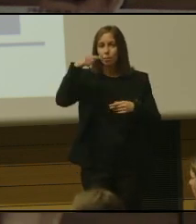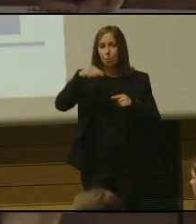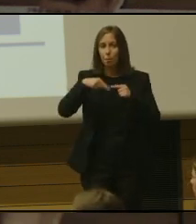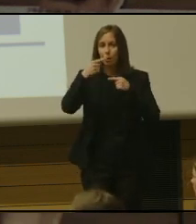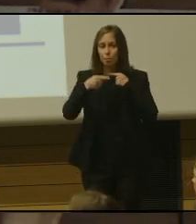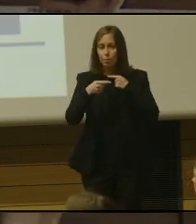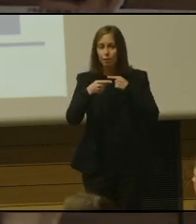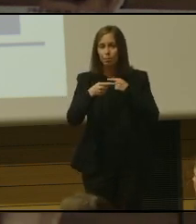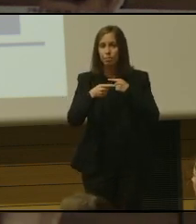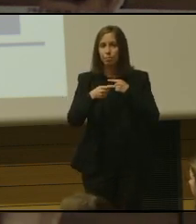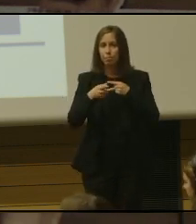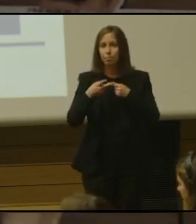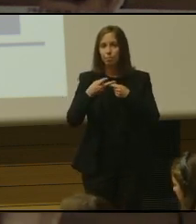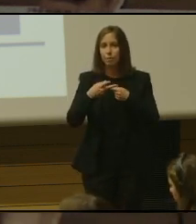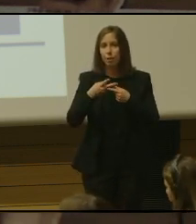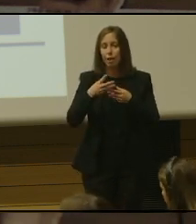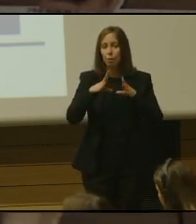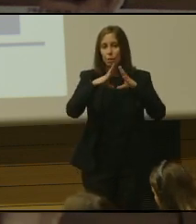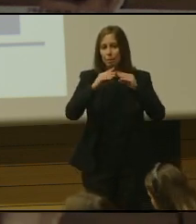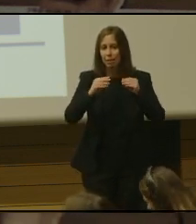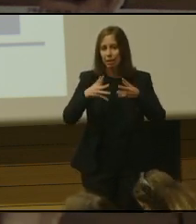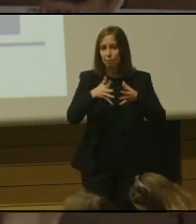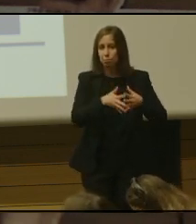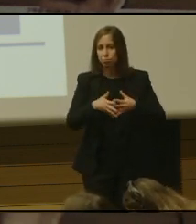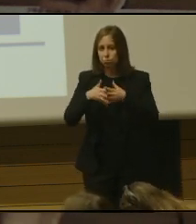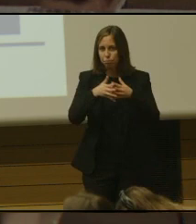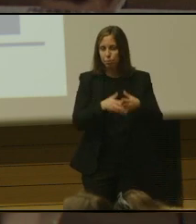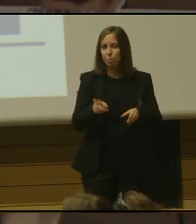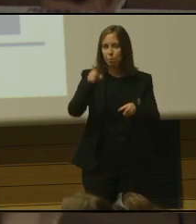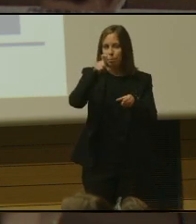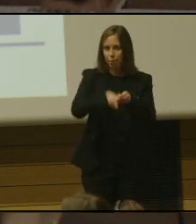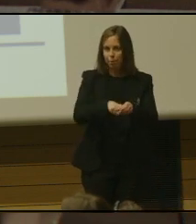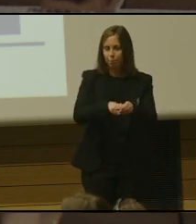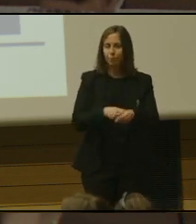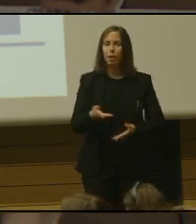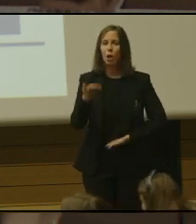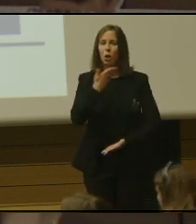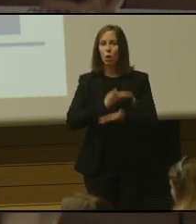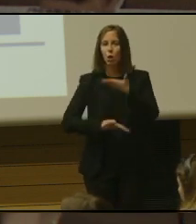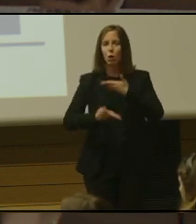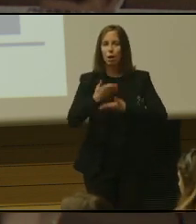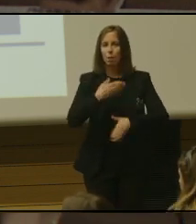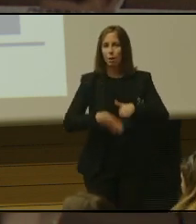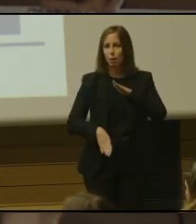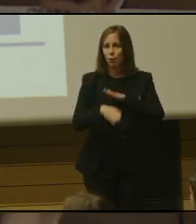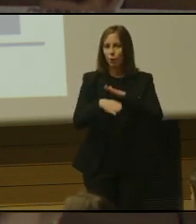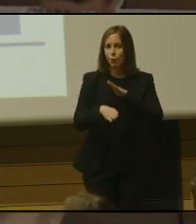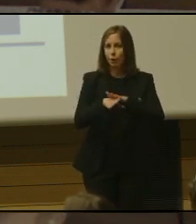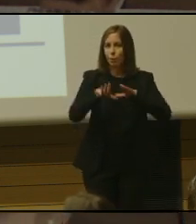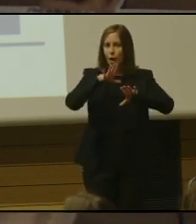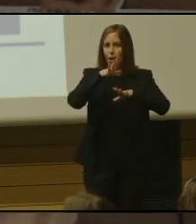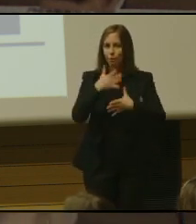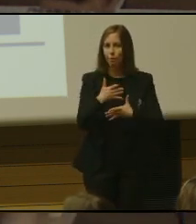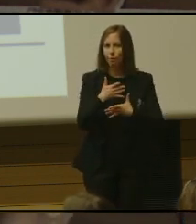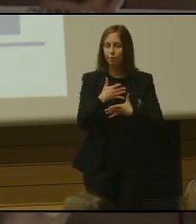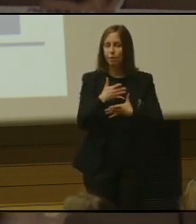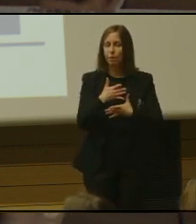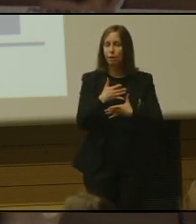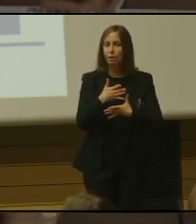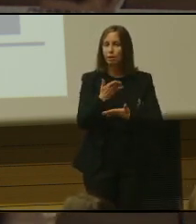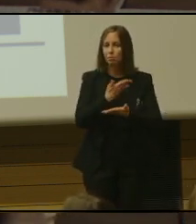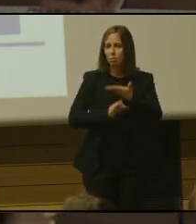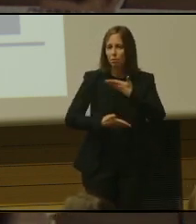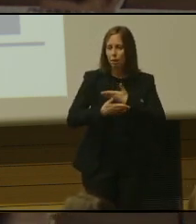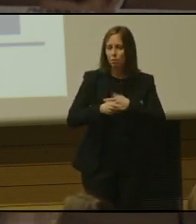of Health y en la Universidad de Brown. Esta colaboración la sigue manteniendo en la actualidad y se han derivado de esta colaboración